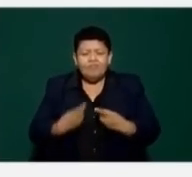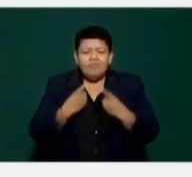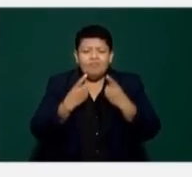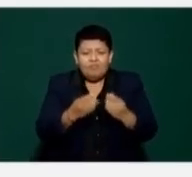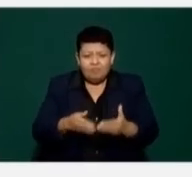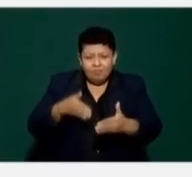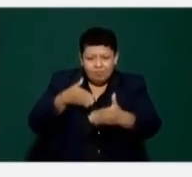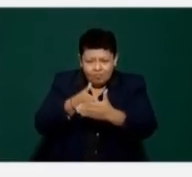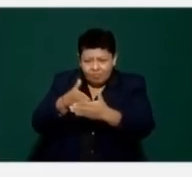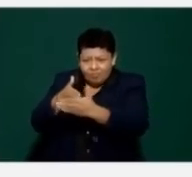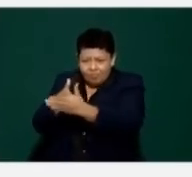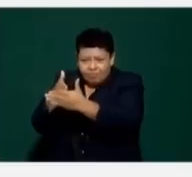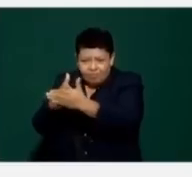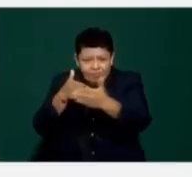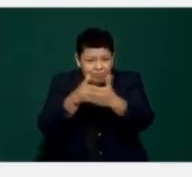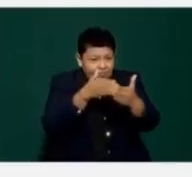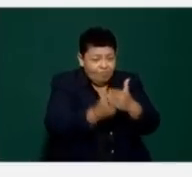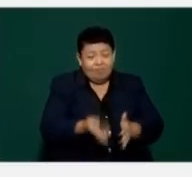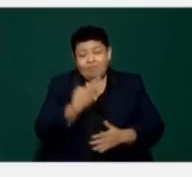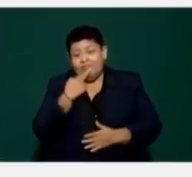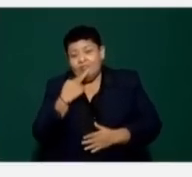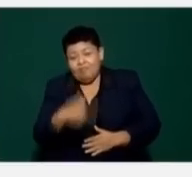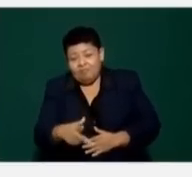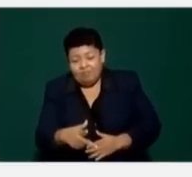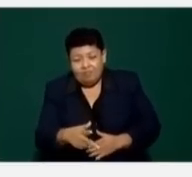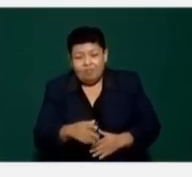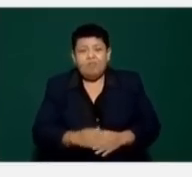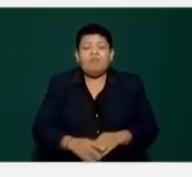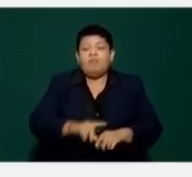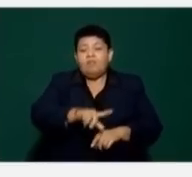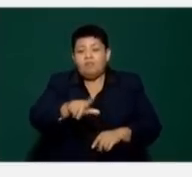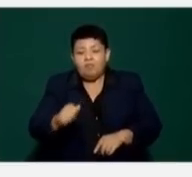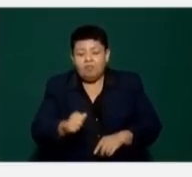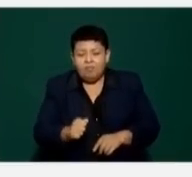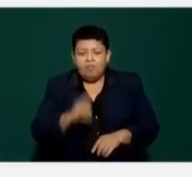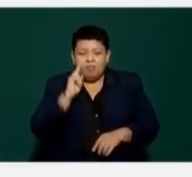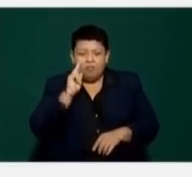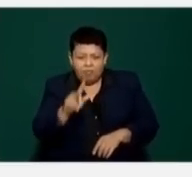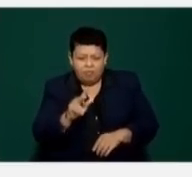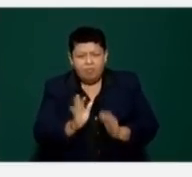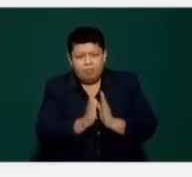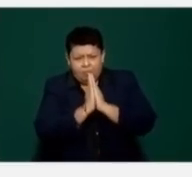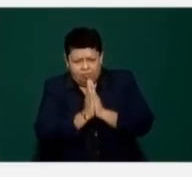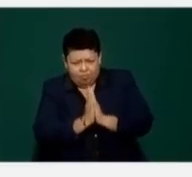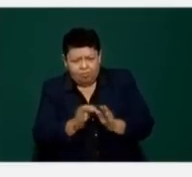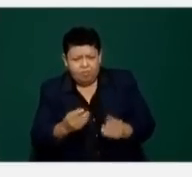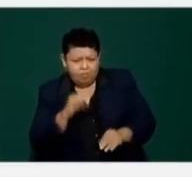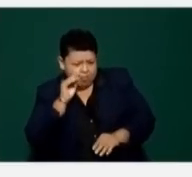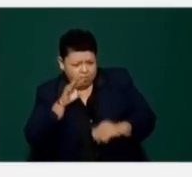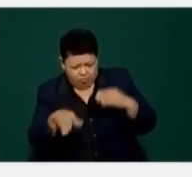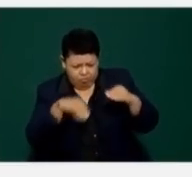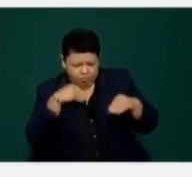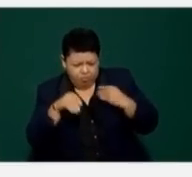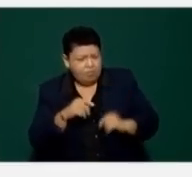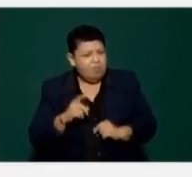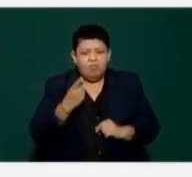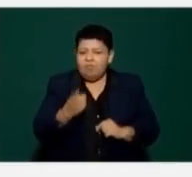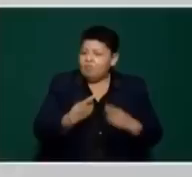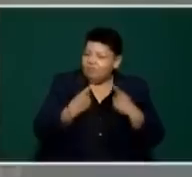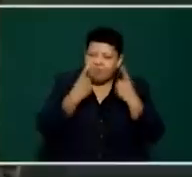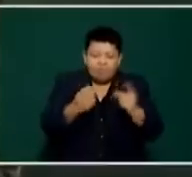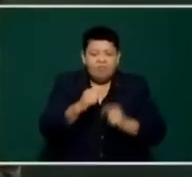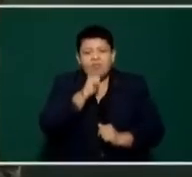mundo dice que es la mejor, pero a la hora de que les pedimos pruebas, pues nos dicen que ahorita, pero nunca nos han dado las